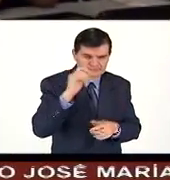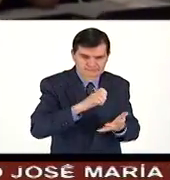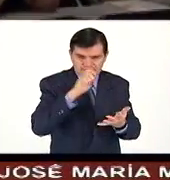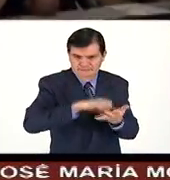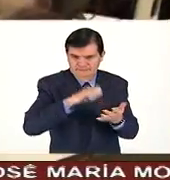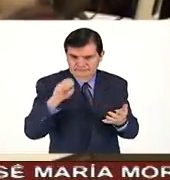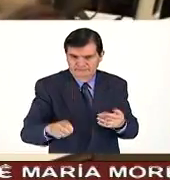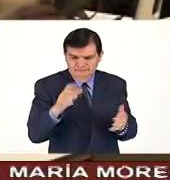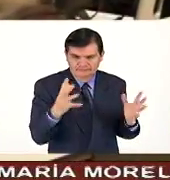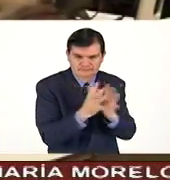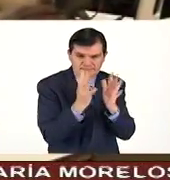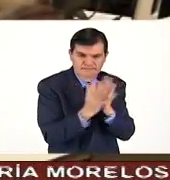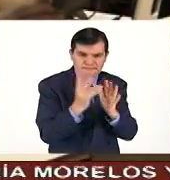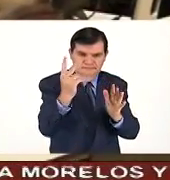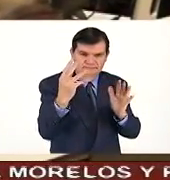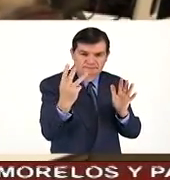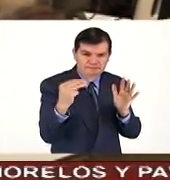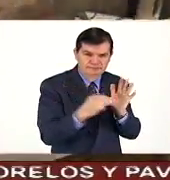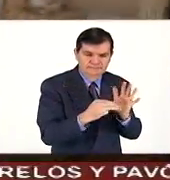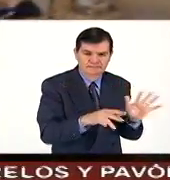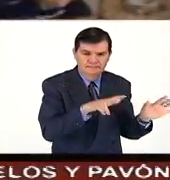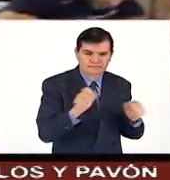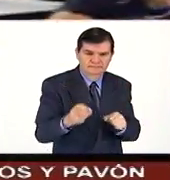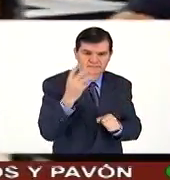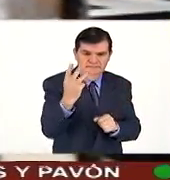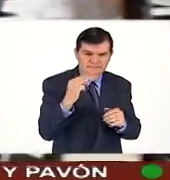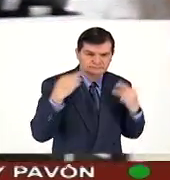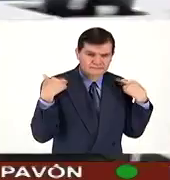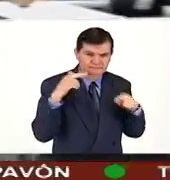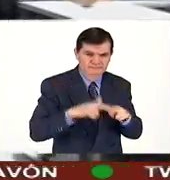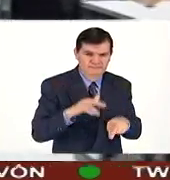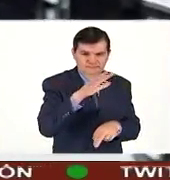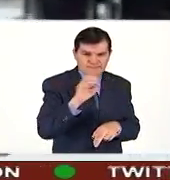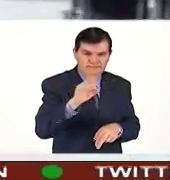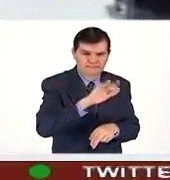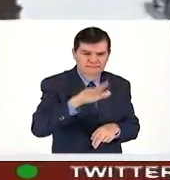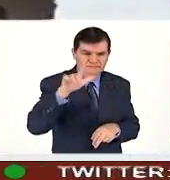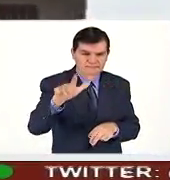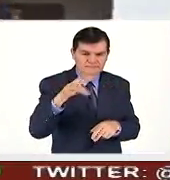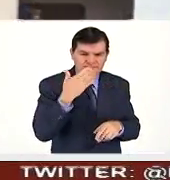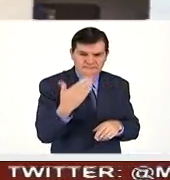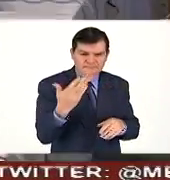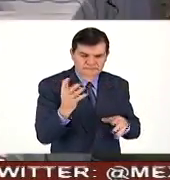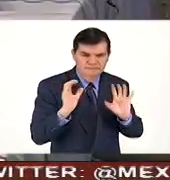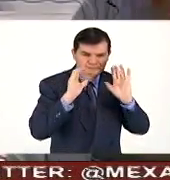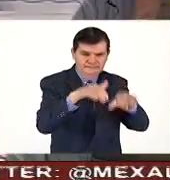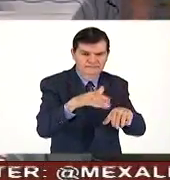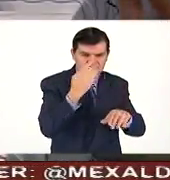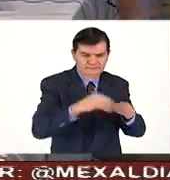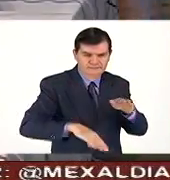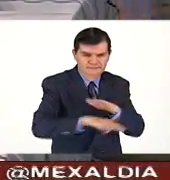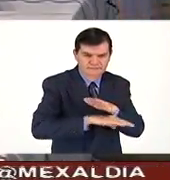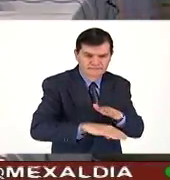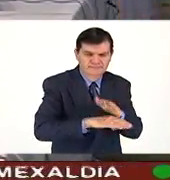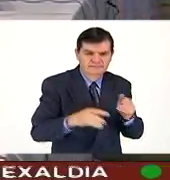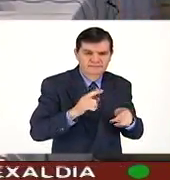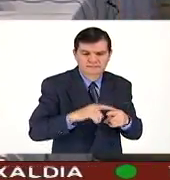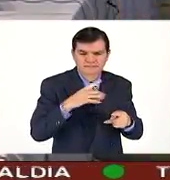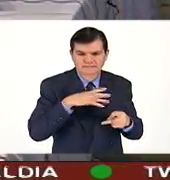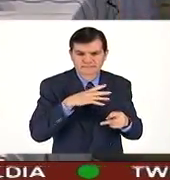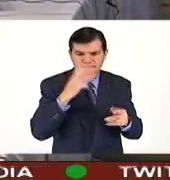tuvo una participación de 3,803 maestros. De ellos, 557 lo hicieron para ingreso a educación básica